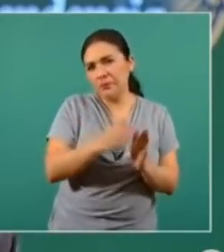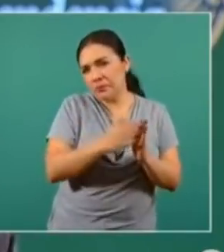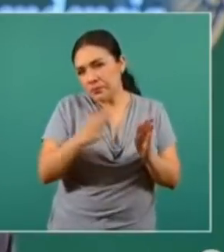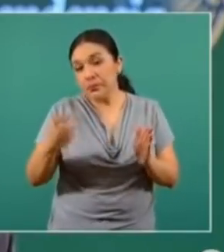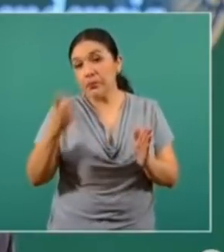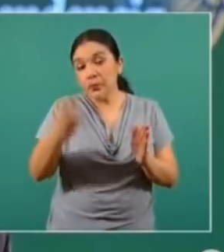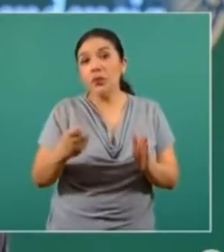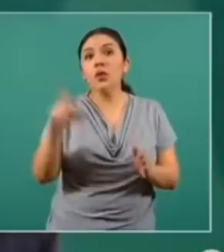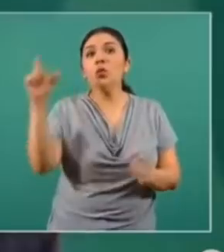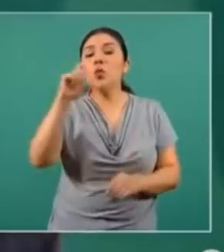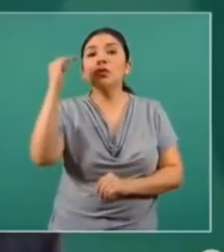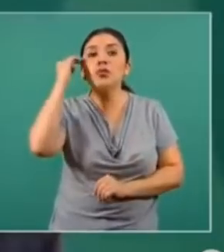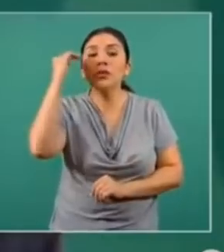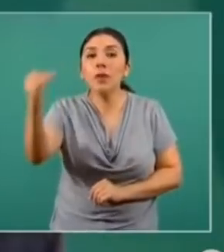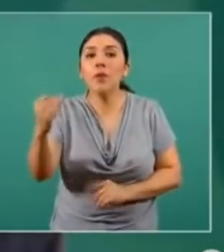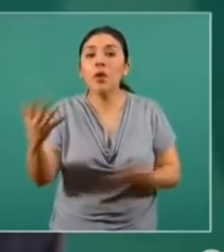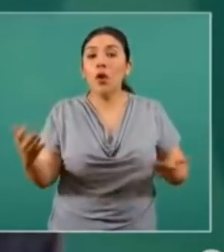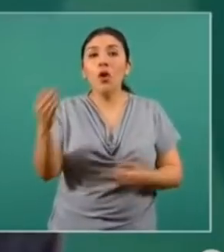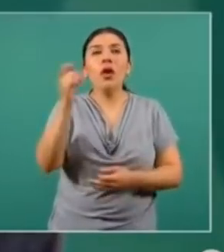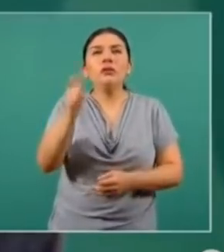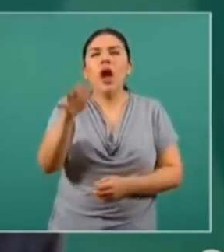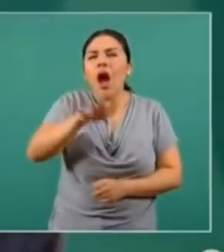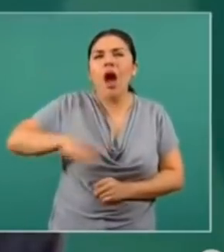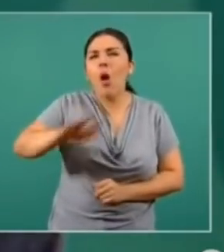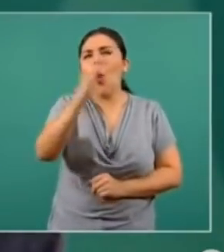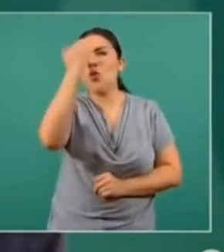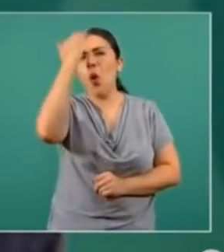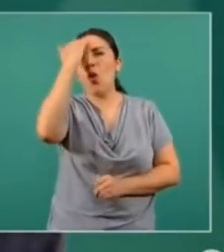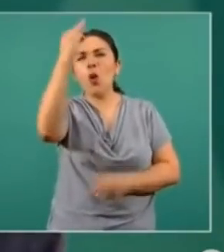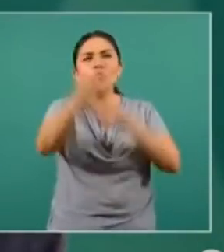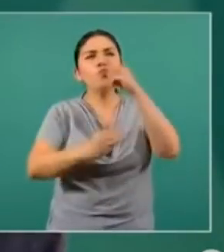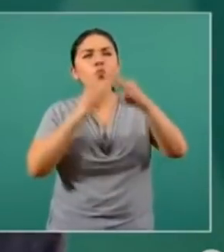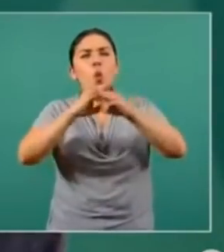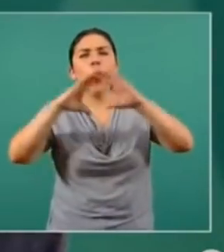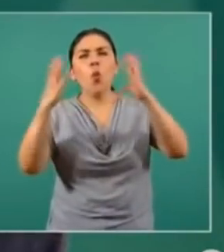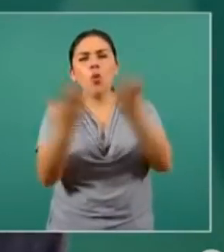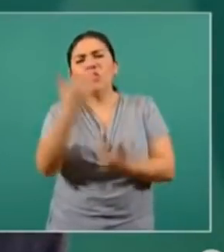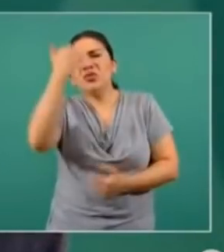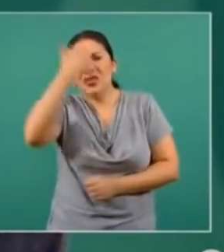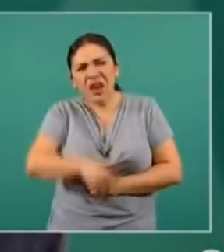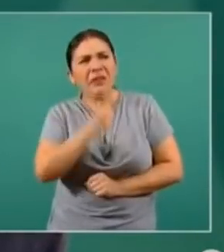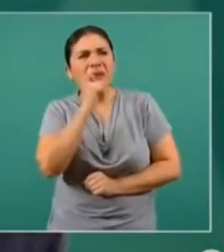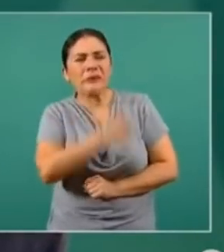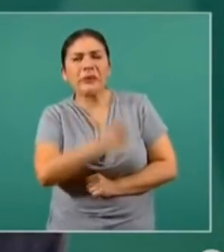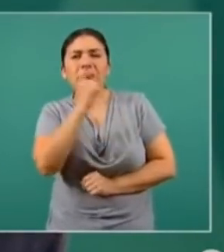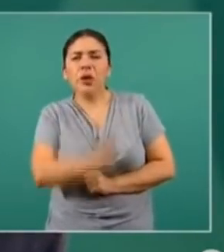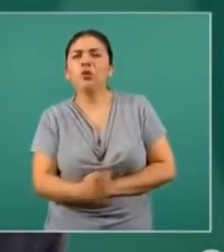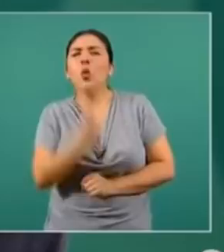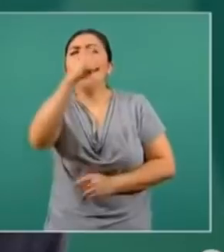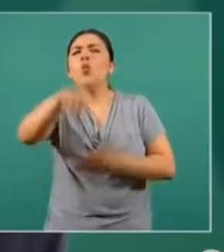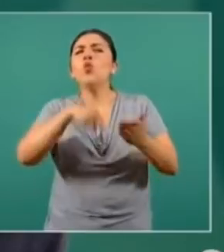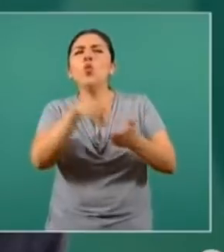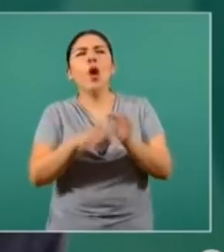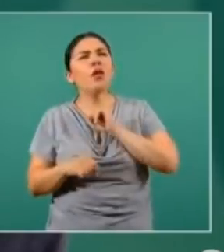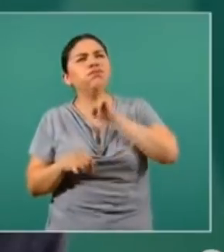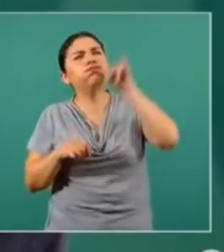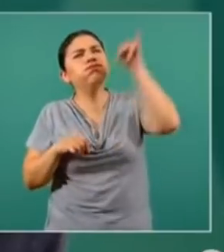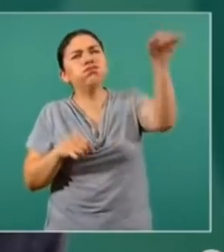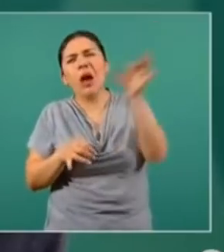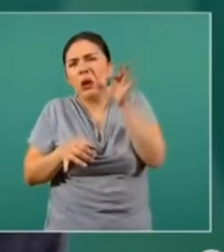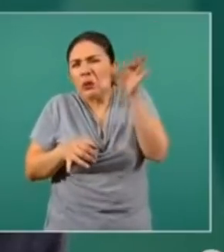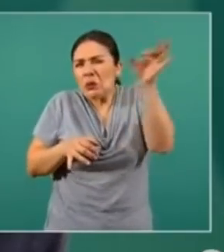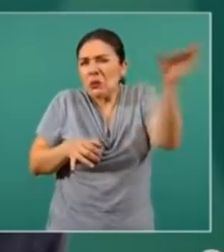en un momento en donde todo lo que se conocía en el mundo es que en una región